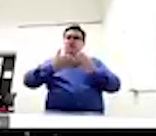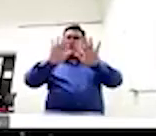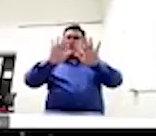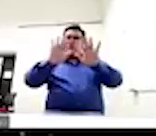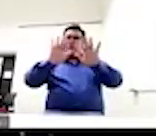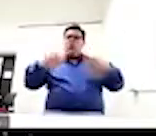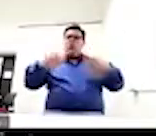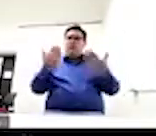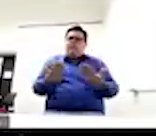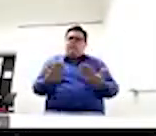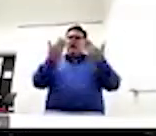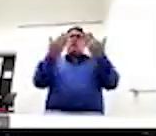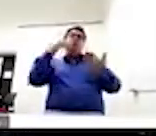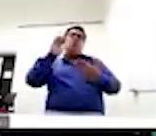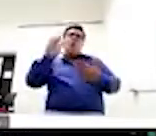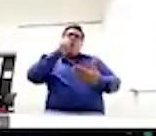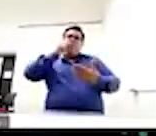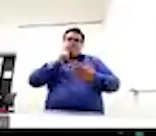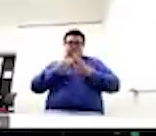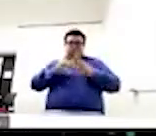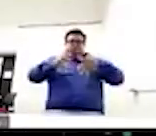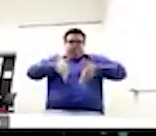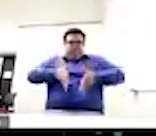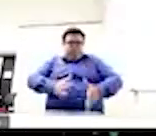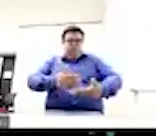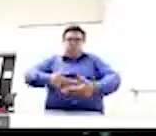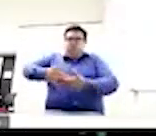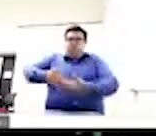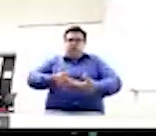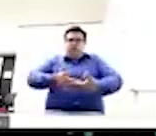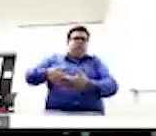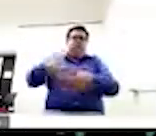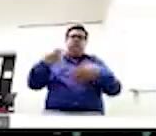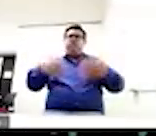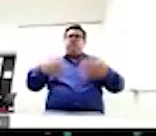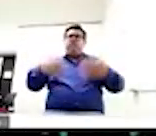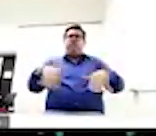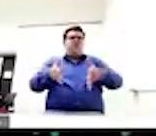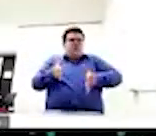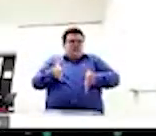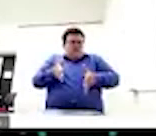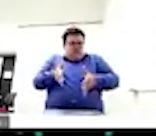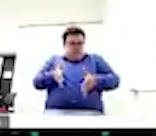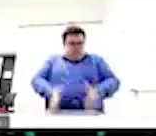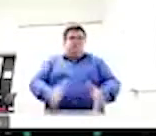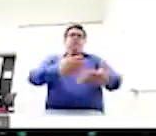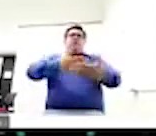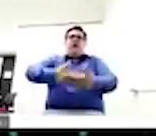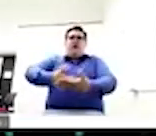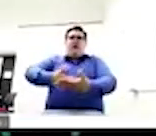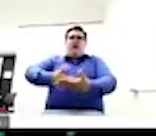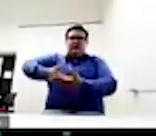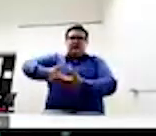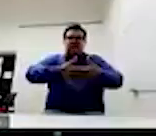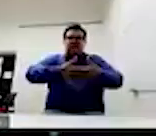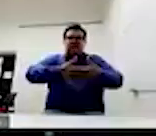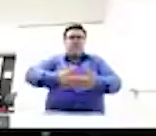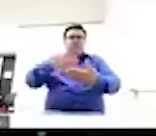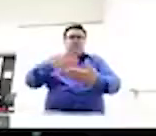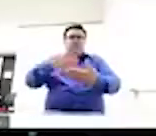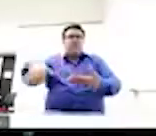creadora. Una fuerza que explota con todo su poder cuando a través de la obra los personajes recuperan la